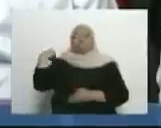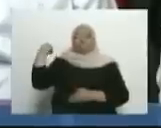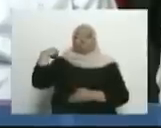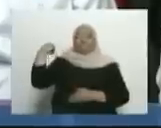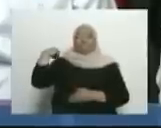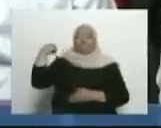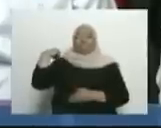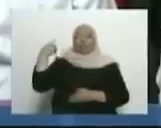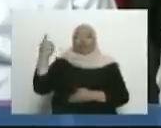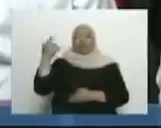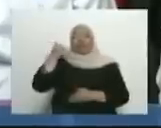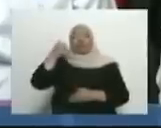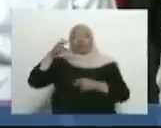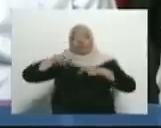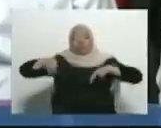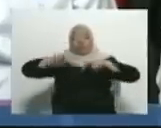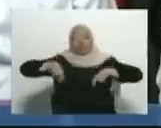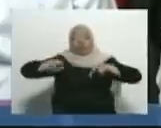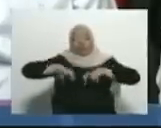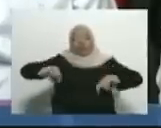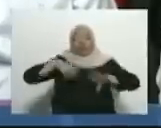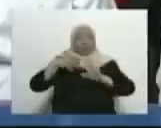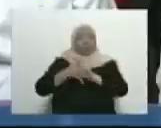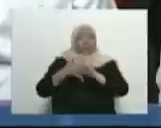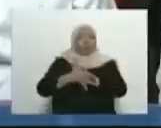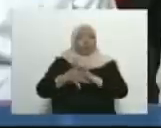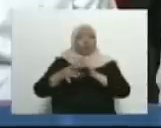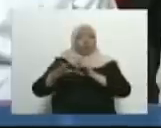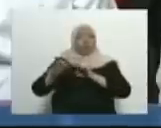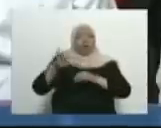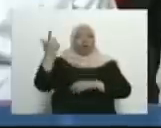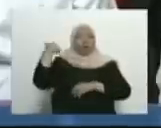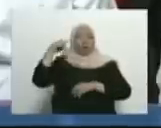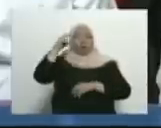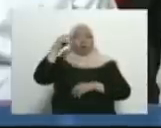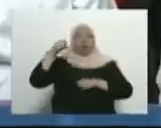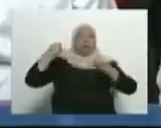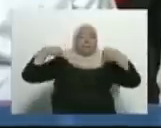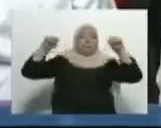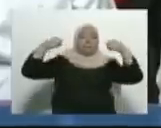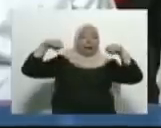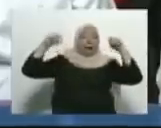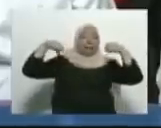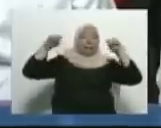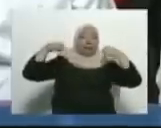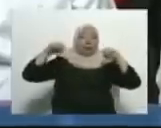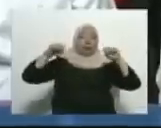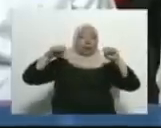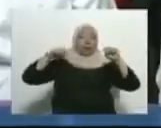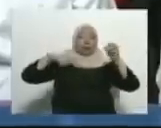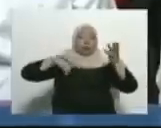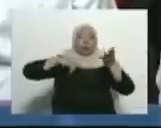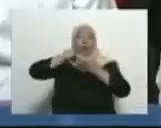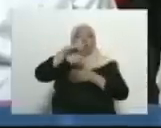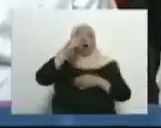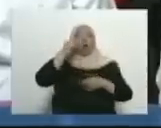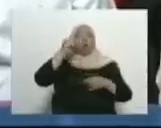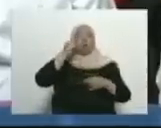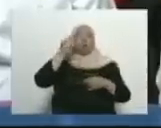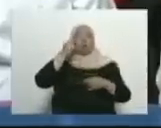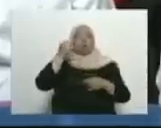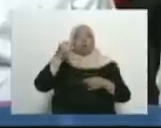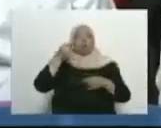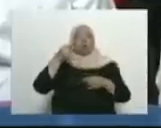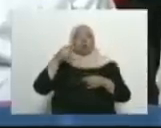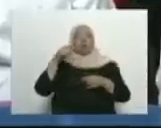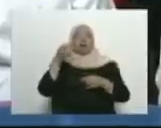para llamarme y para averiguar de esta situación que se había presentado en el día de ayer en una de las prácticas del acostumbrado y tradicional desfile